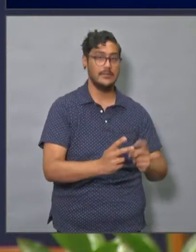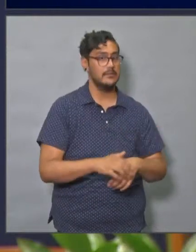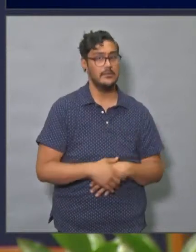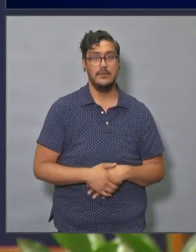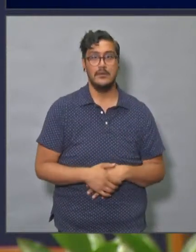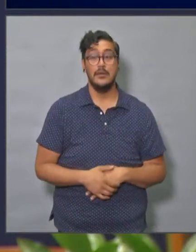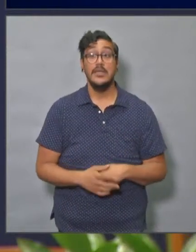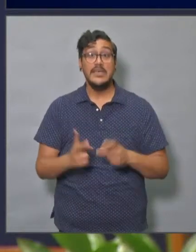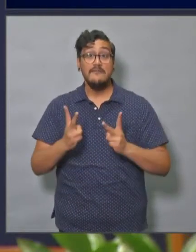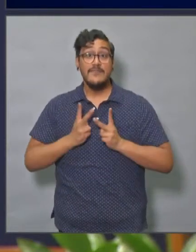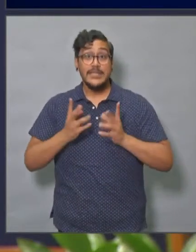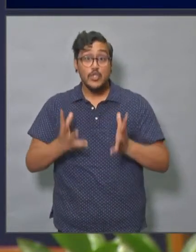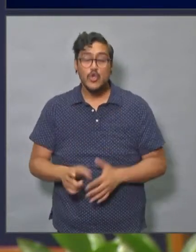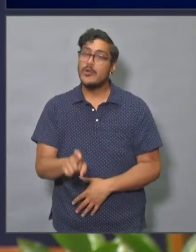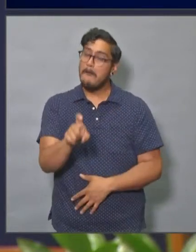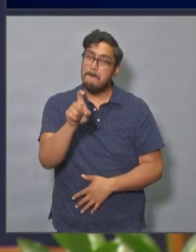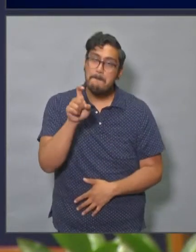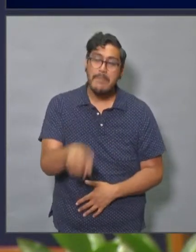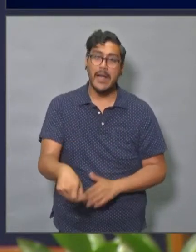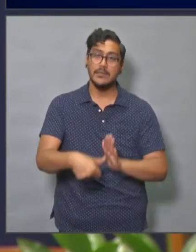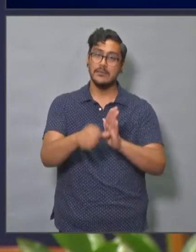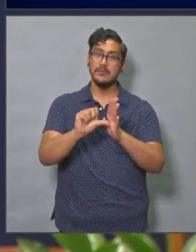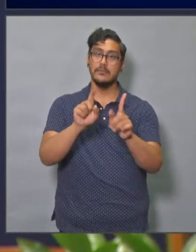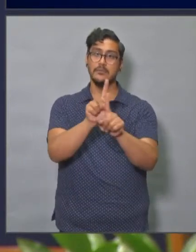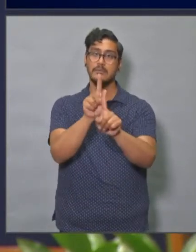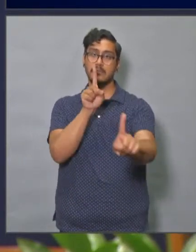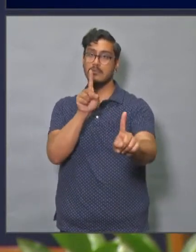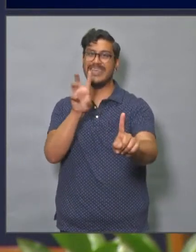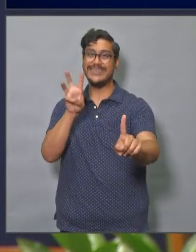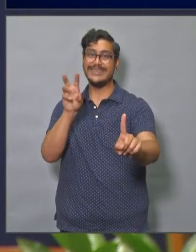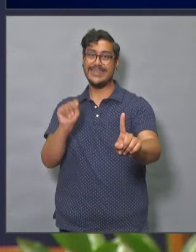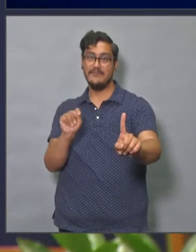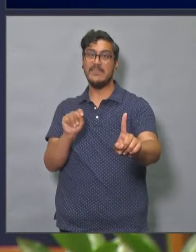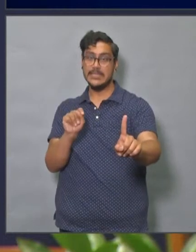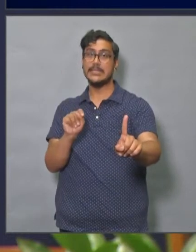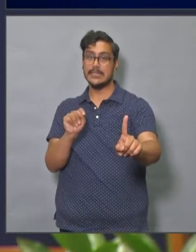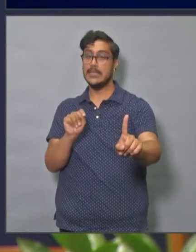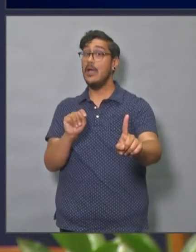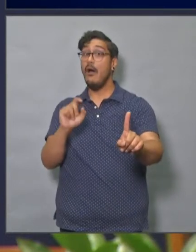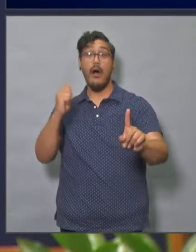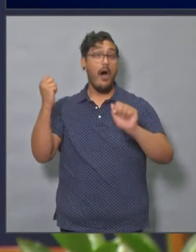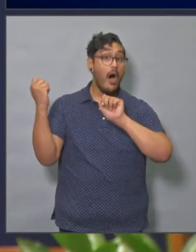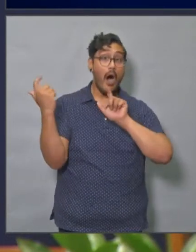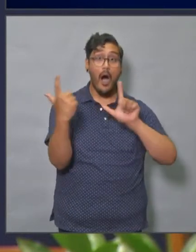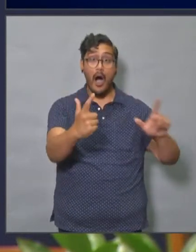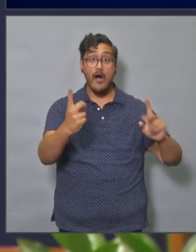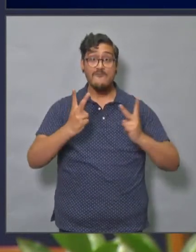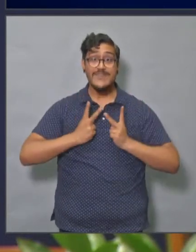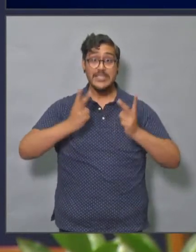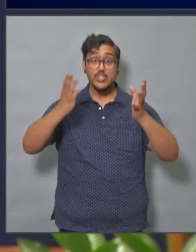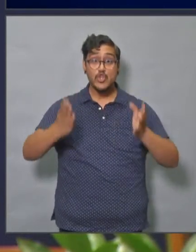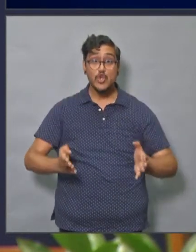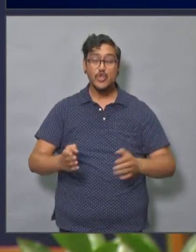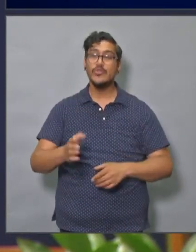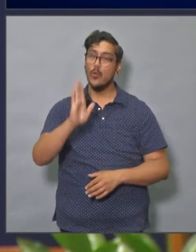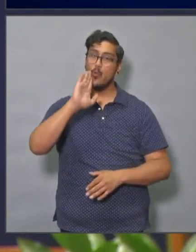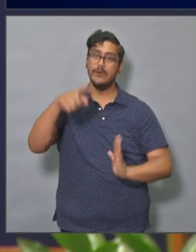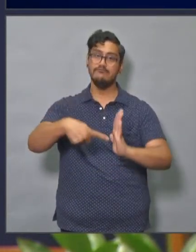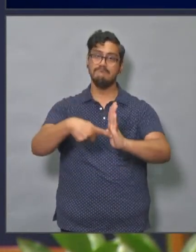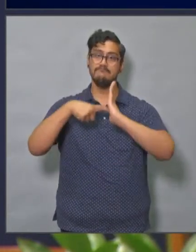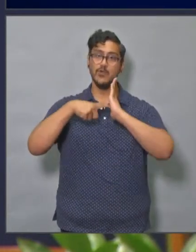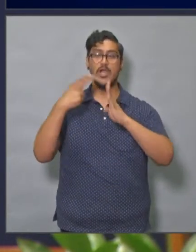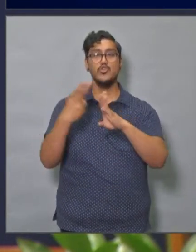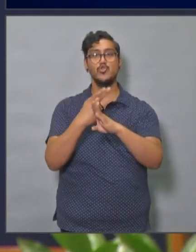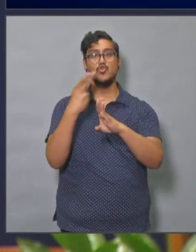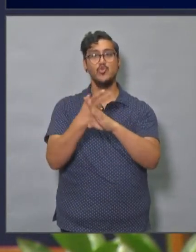que practicar distancia física de al menos 6 pies y todos los visitantes y residentes deberán usar una cubierta